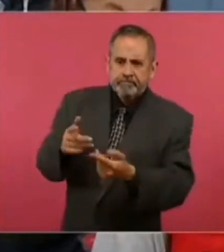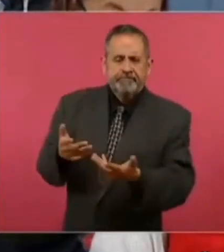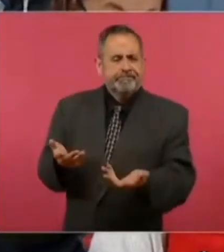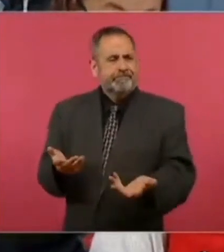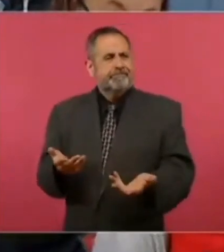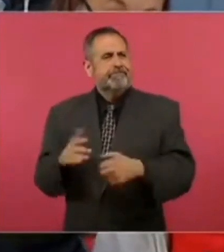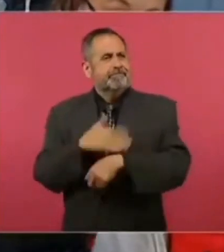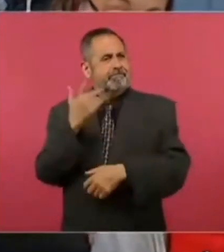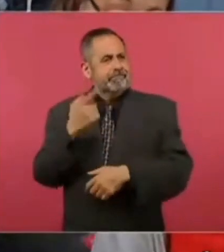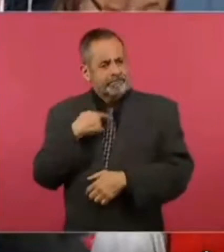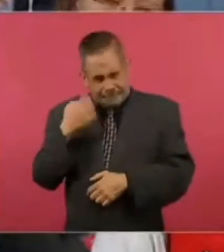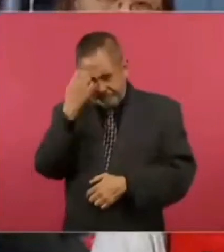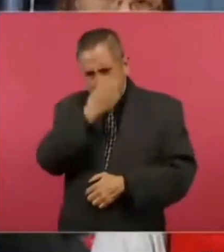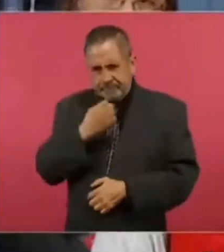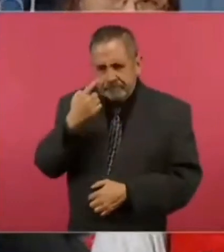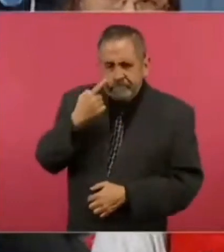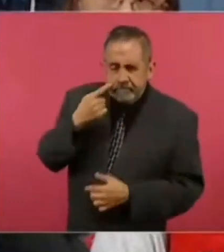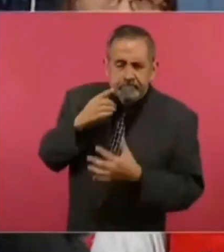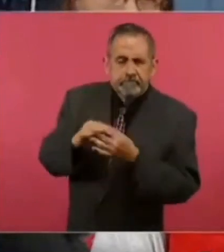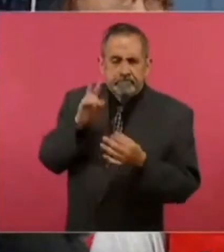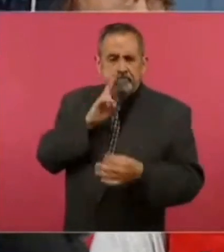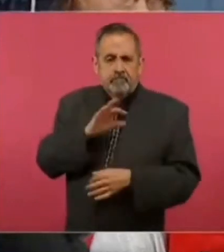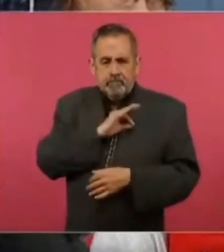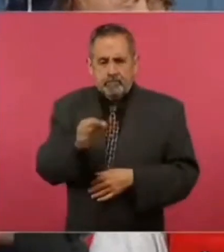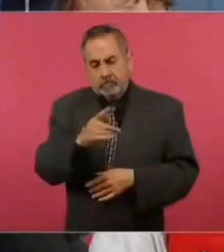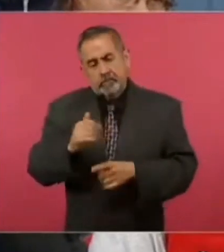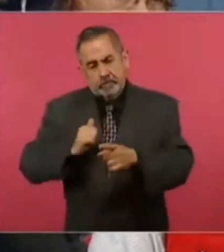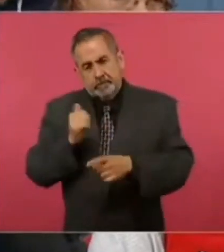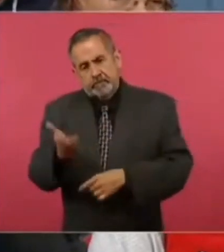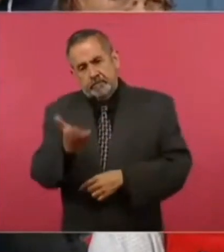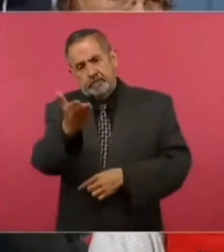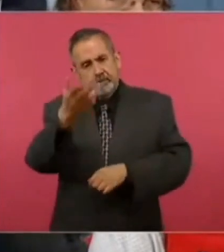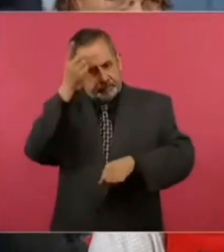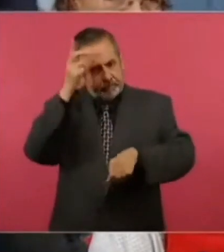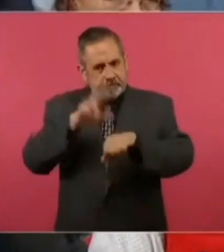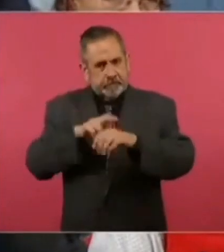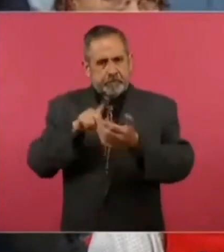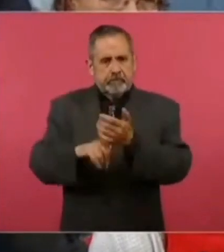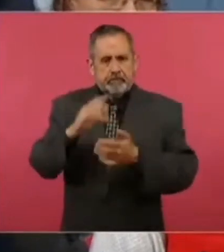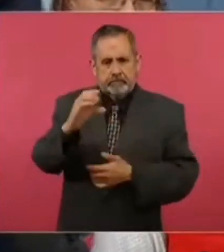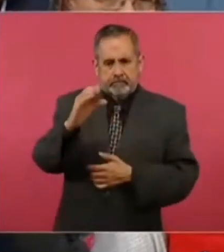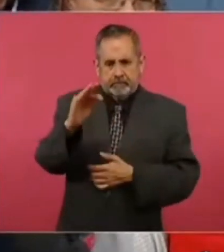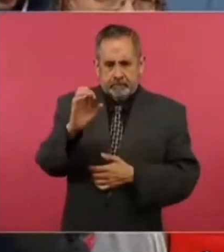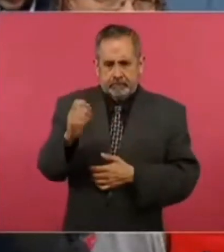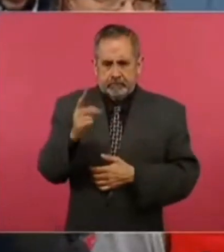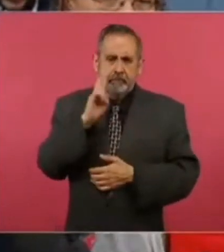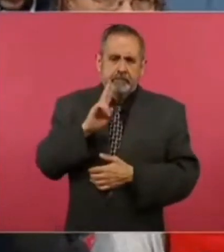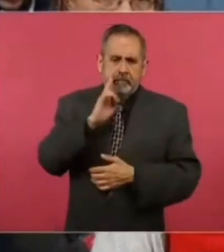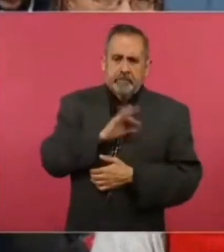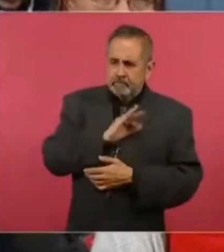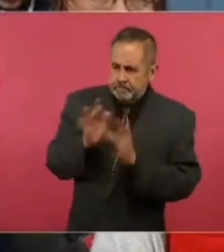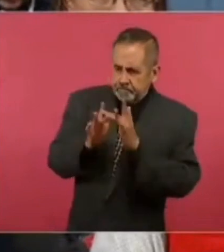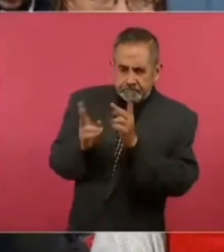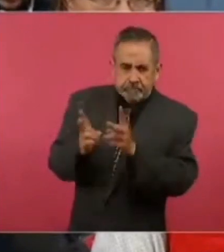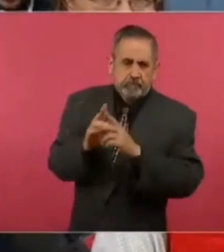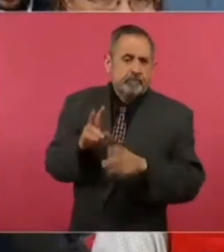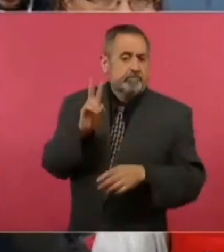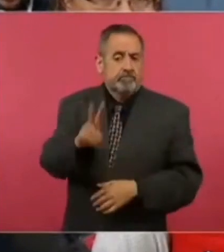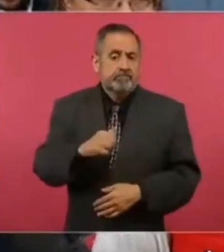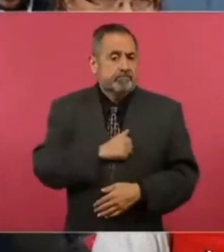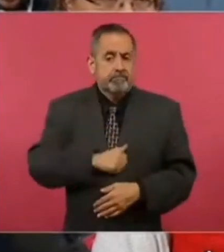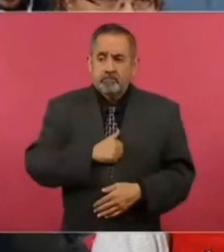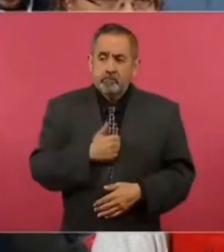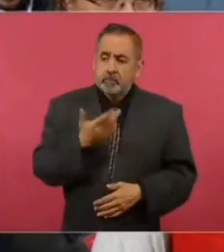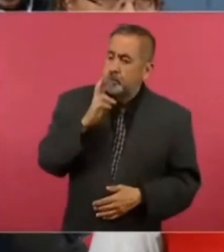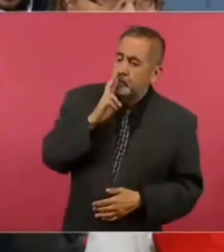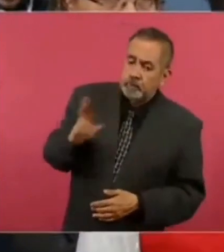hacer esa revisión, y si es posible, digo, aprovechando incluso que está el director aquí de la Comisión Federal de Electricidad, porque desafortunadamente no ha